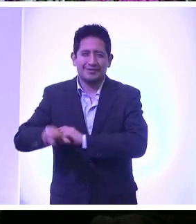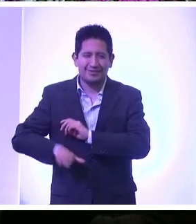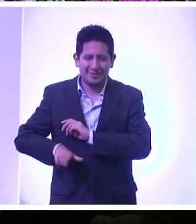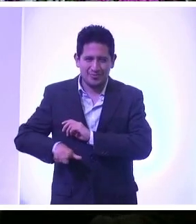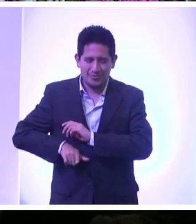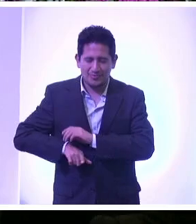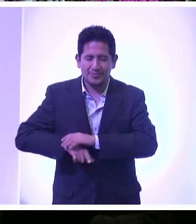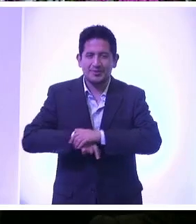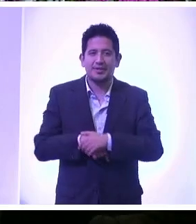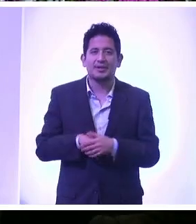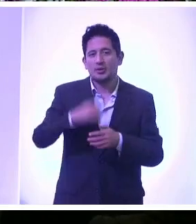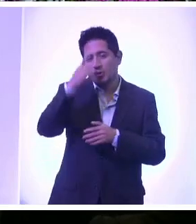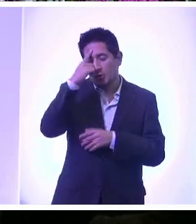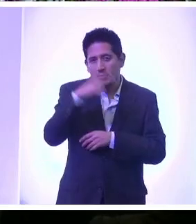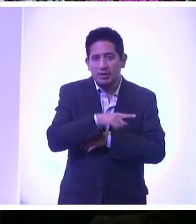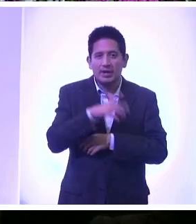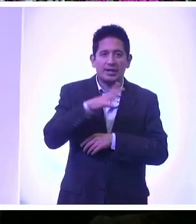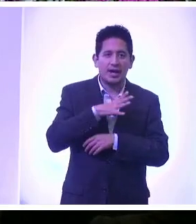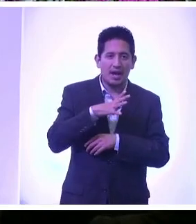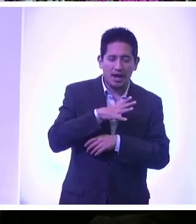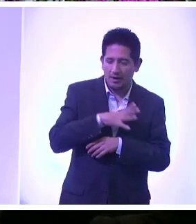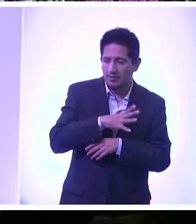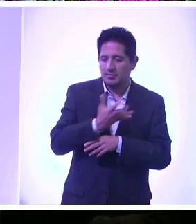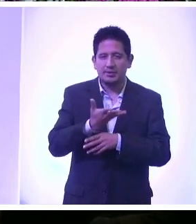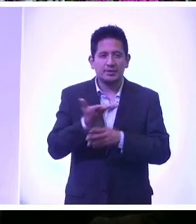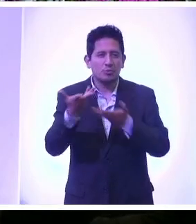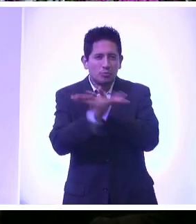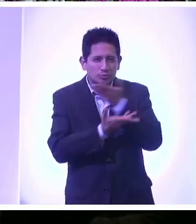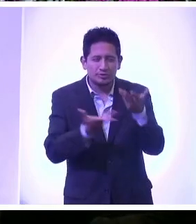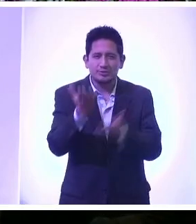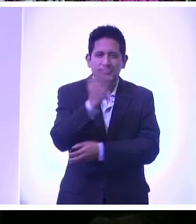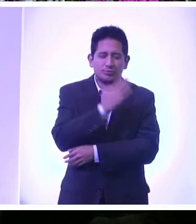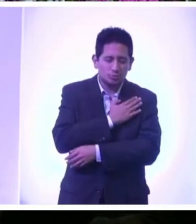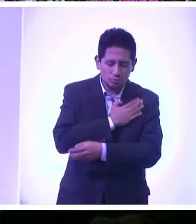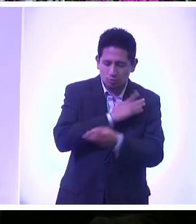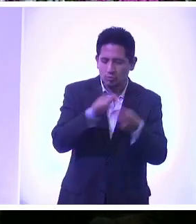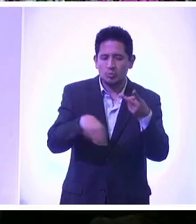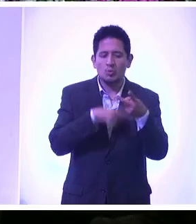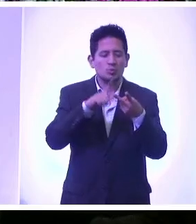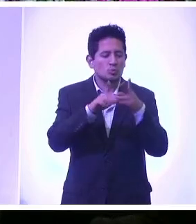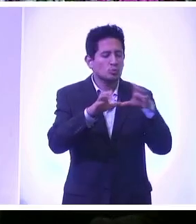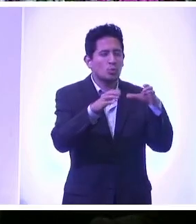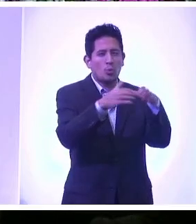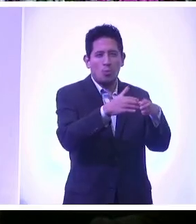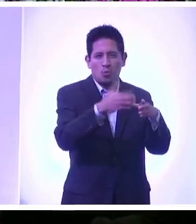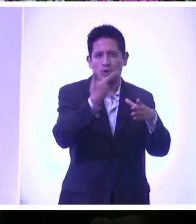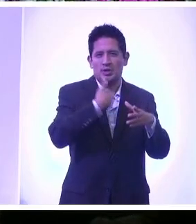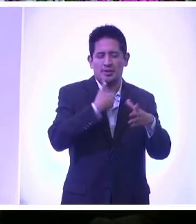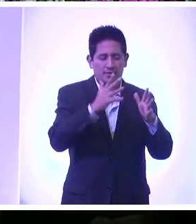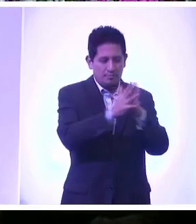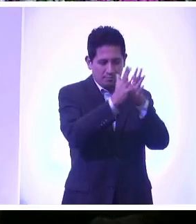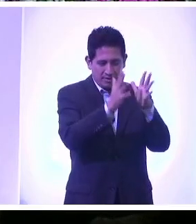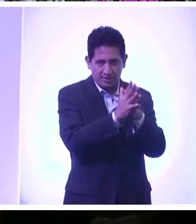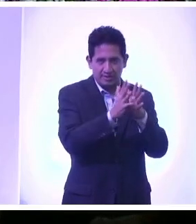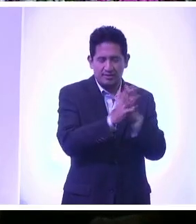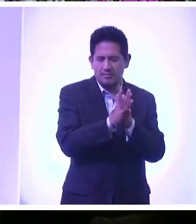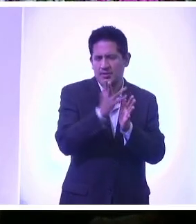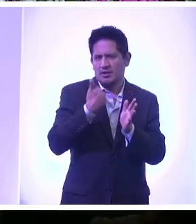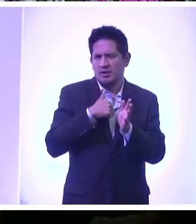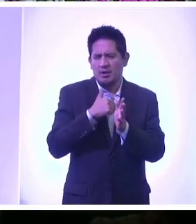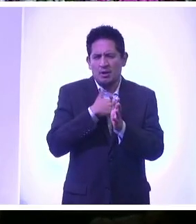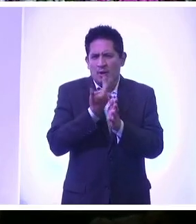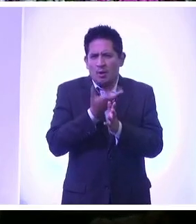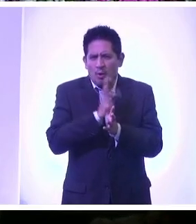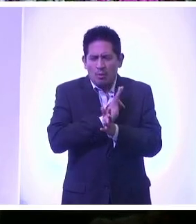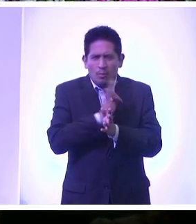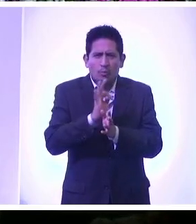generar riqueza buenos servicios y una comunidad eh conocedora Y participativa ya dijimos